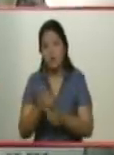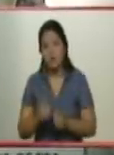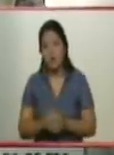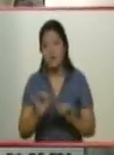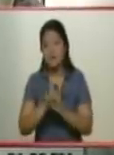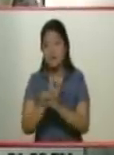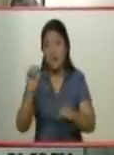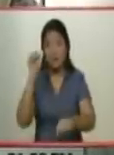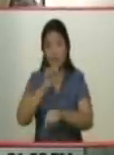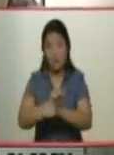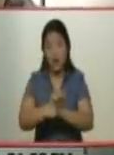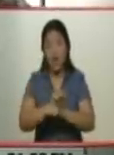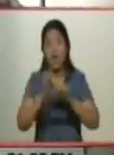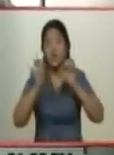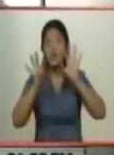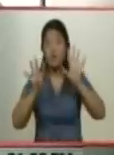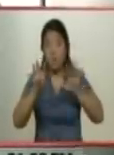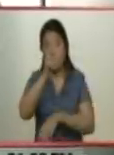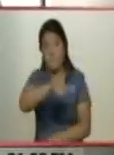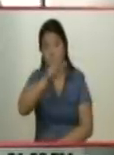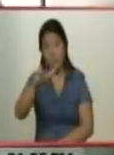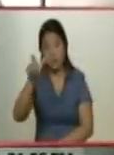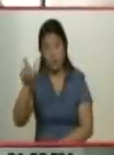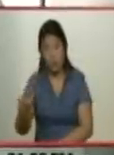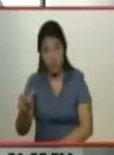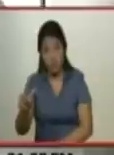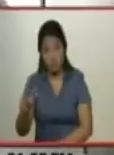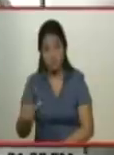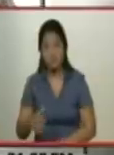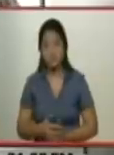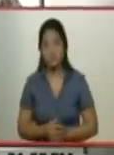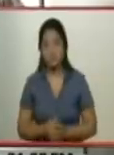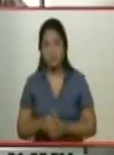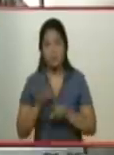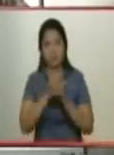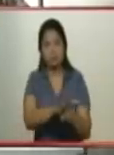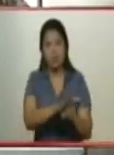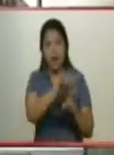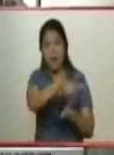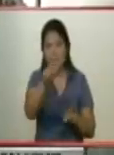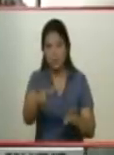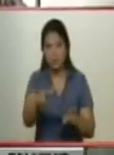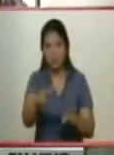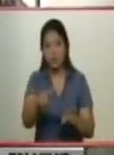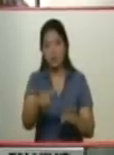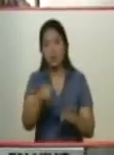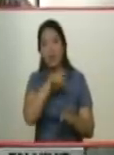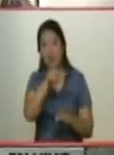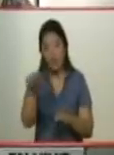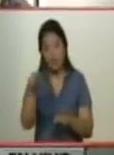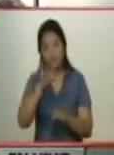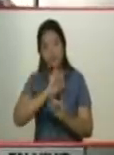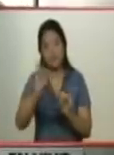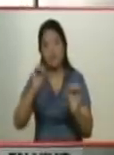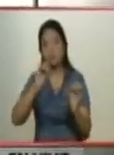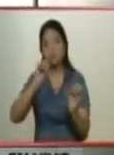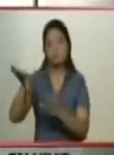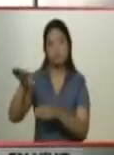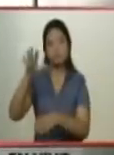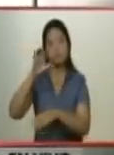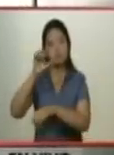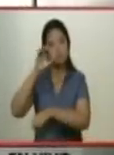capturadas nueve personas que habían desplazado a los ciudadanos y están puestos a la orden del Ministerio Público